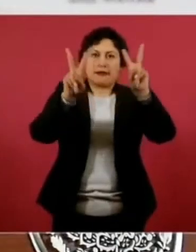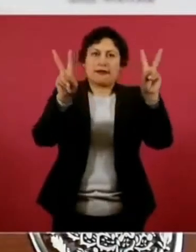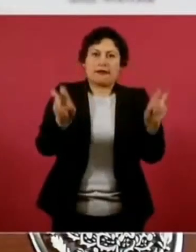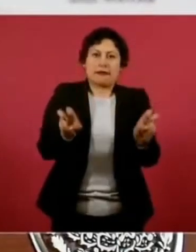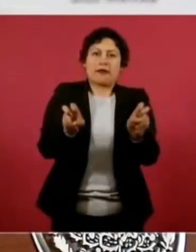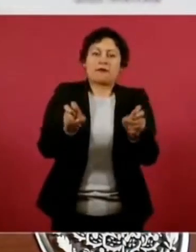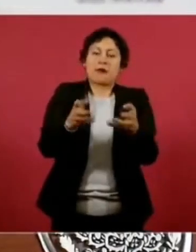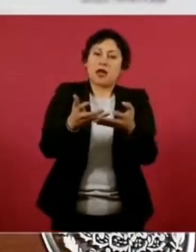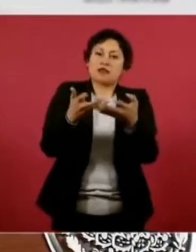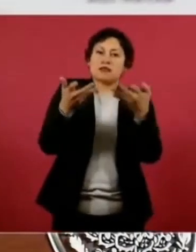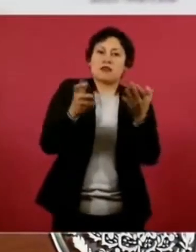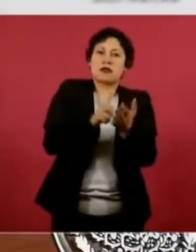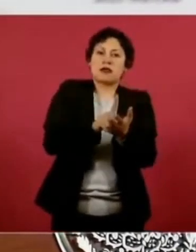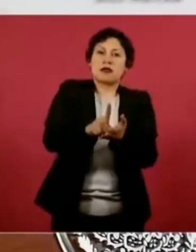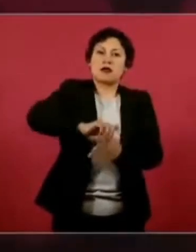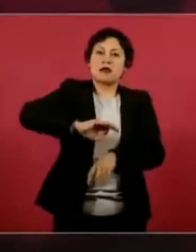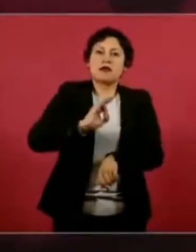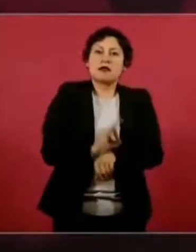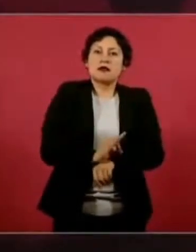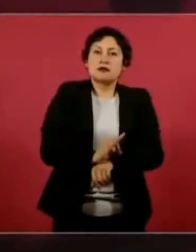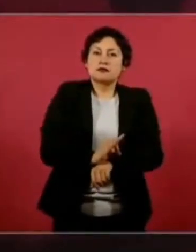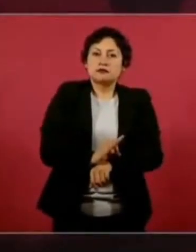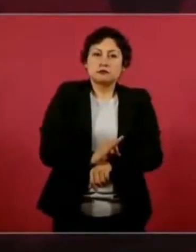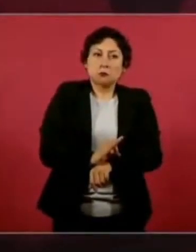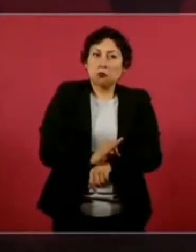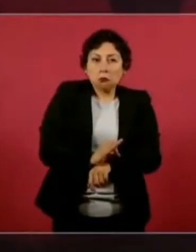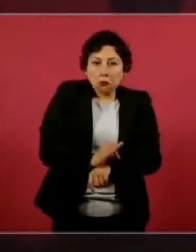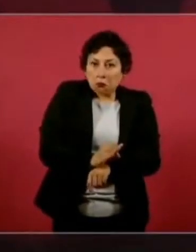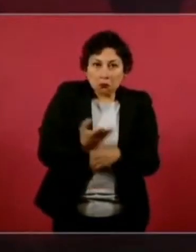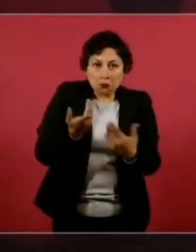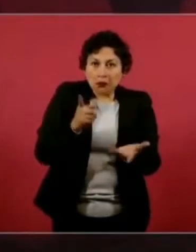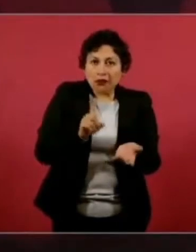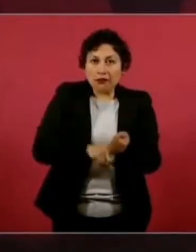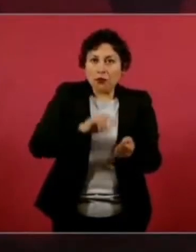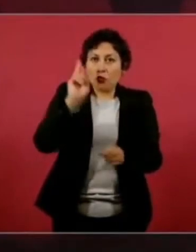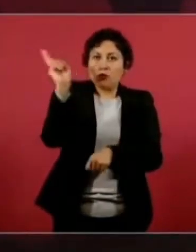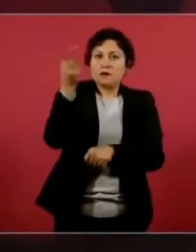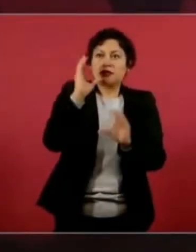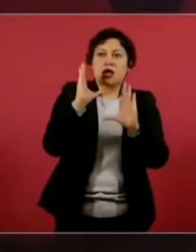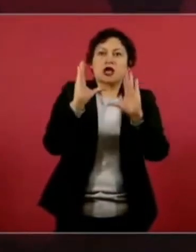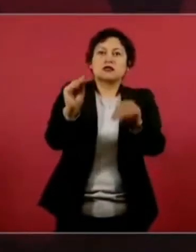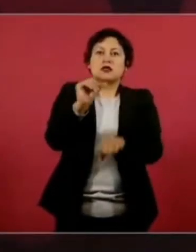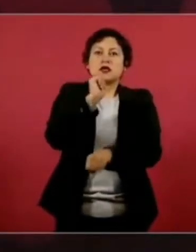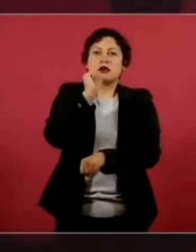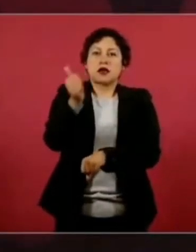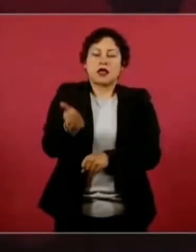Ya no tenía la misma relevancia el derecho laboral.